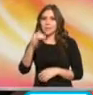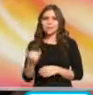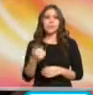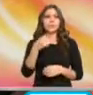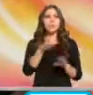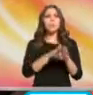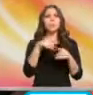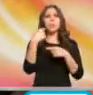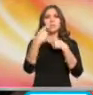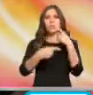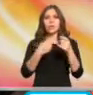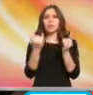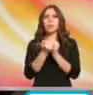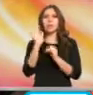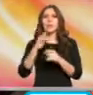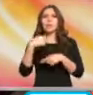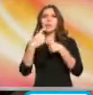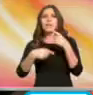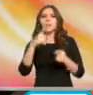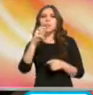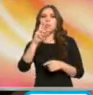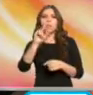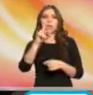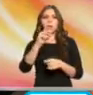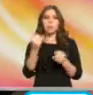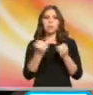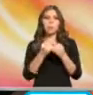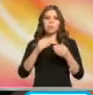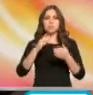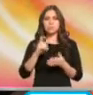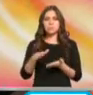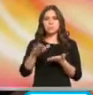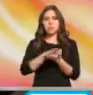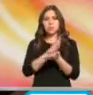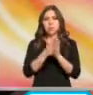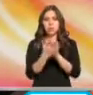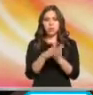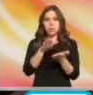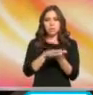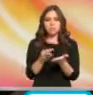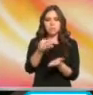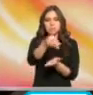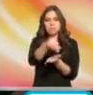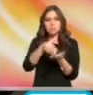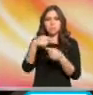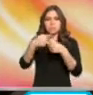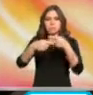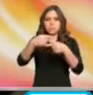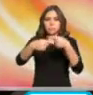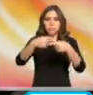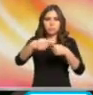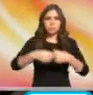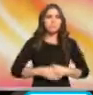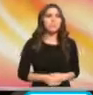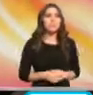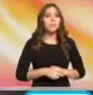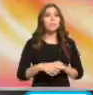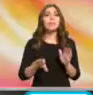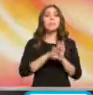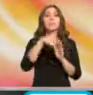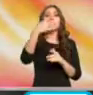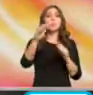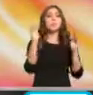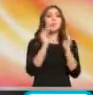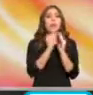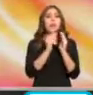tacos dorados. Vamos a ponerlo al centro y los vamos a ir enrollando. Con esto sí, ¿verdad? Ya, Sí, ¿verdad? por favor, Quique. Lo que les comentaba allí en casita, si de repente